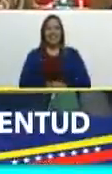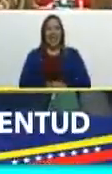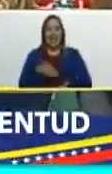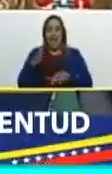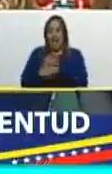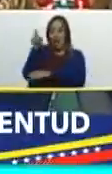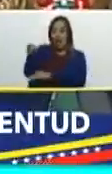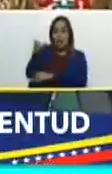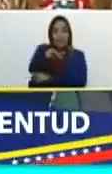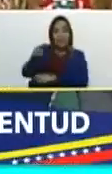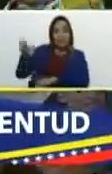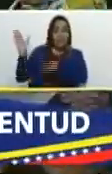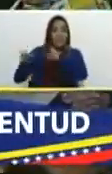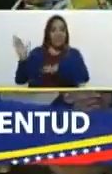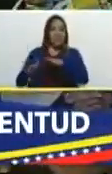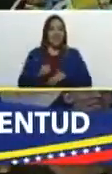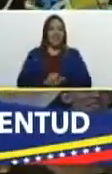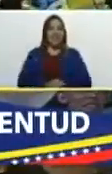Morero,